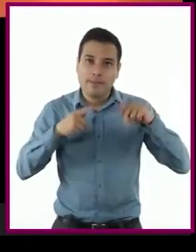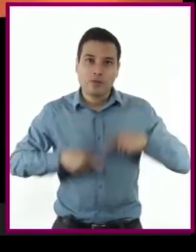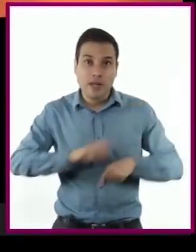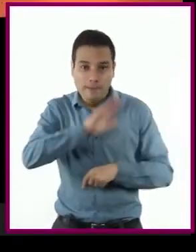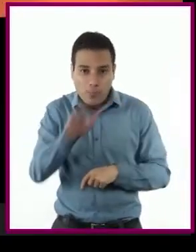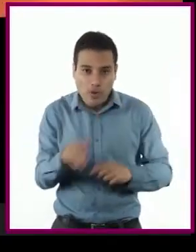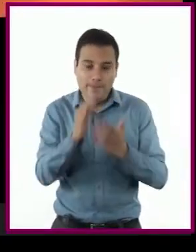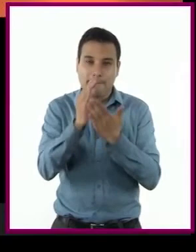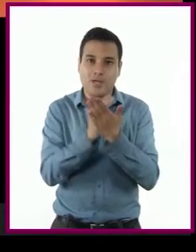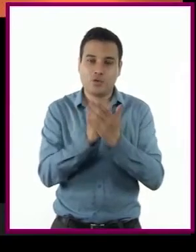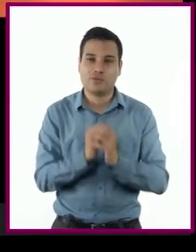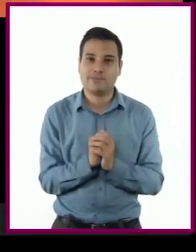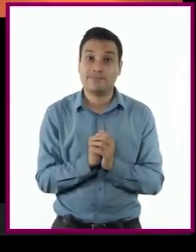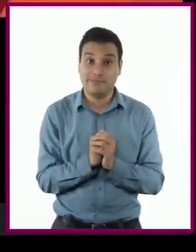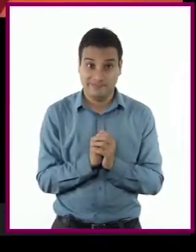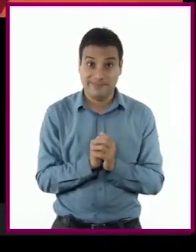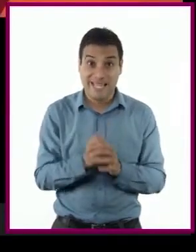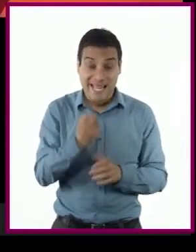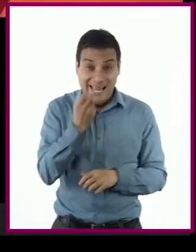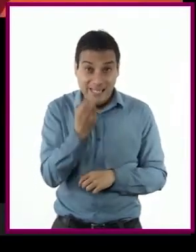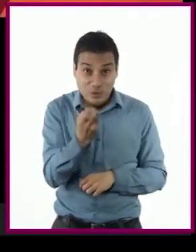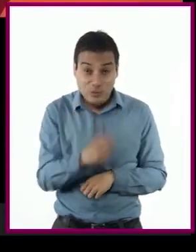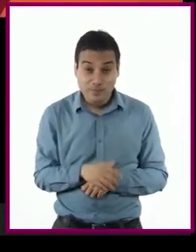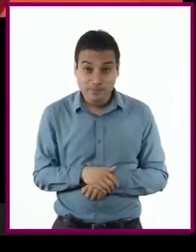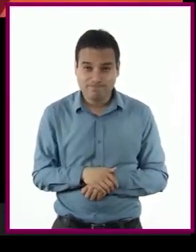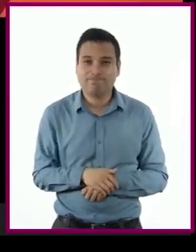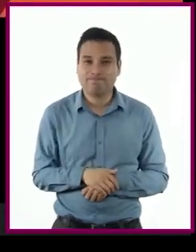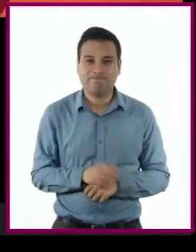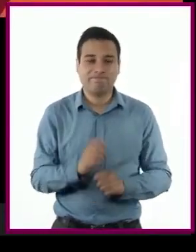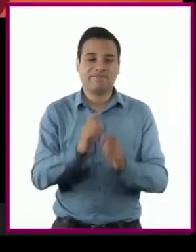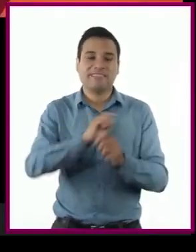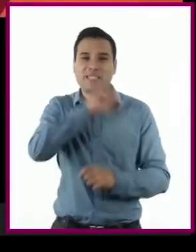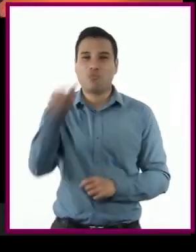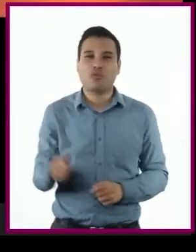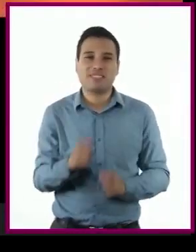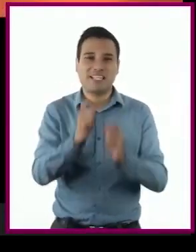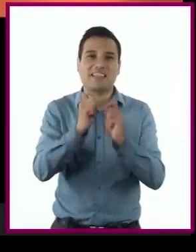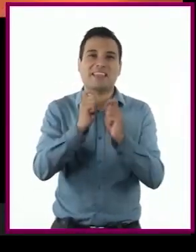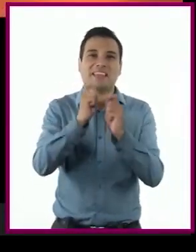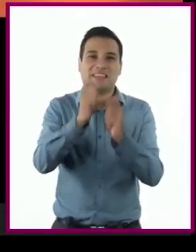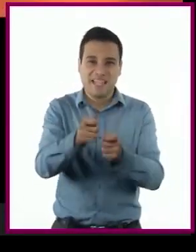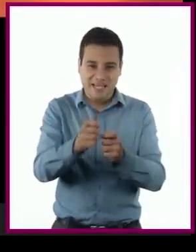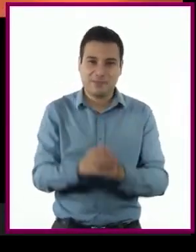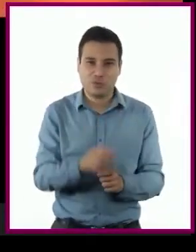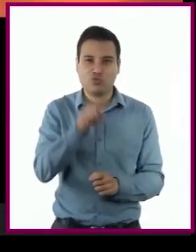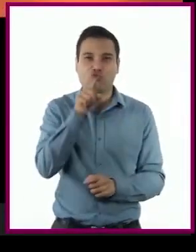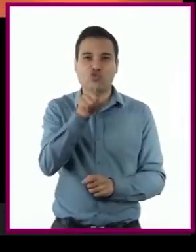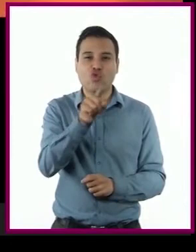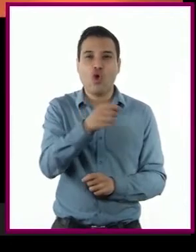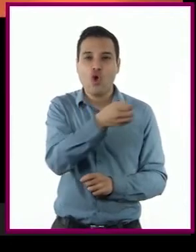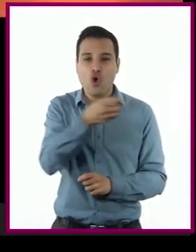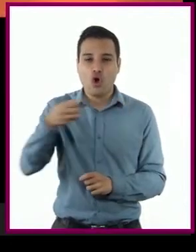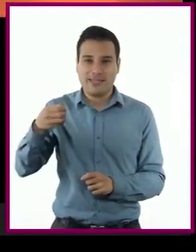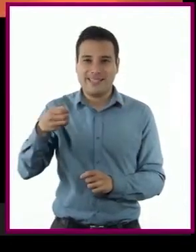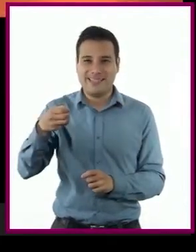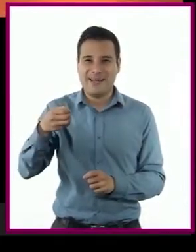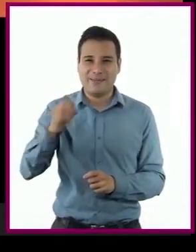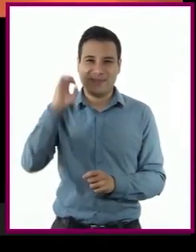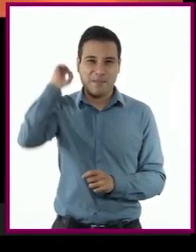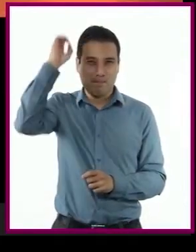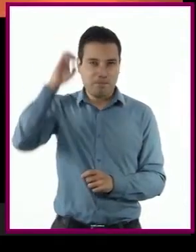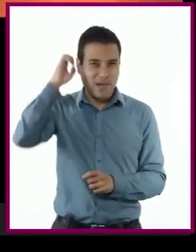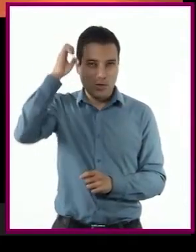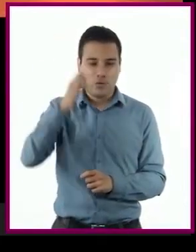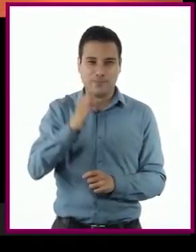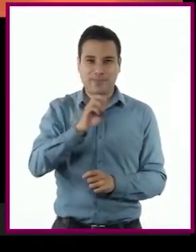Se sabe que tras este acontecimiento fue galardonado con la Orden del Imperio Británico por su contribución